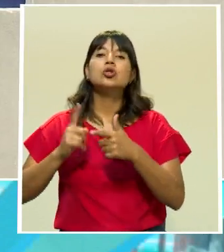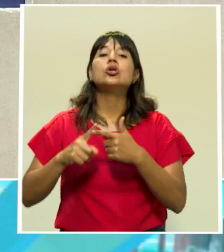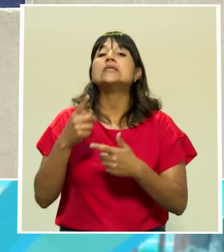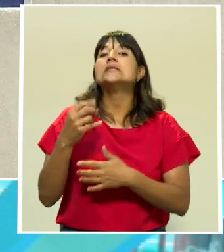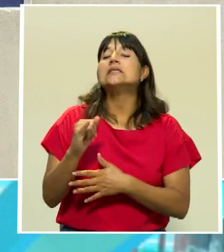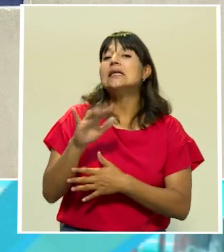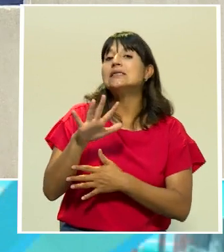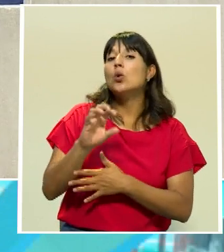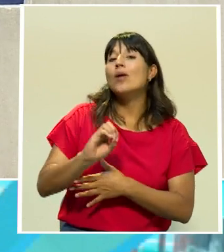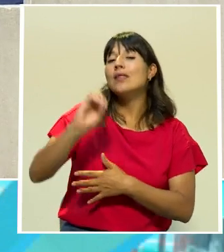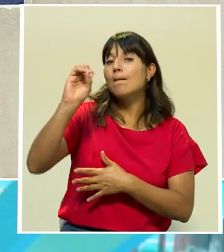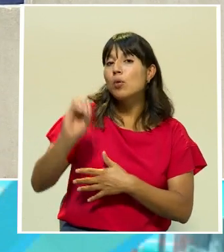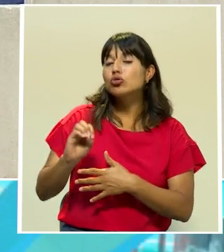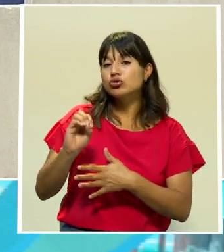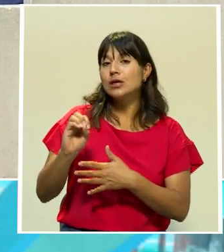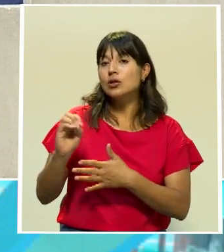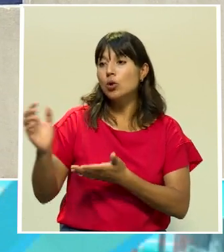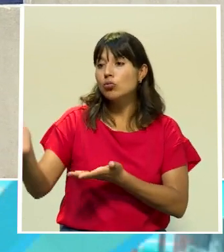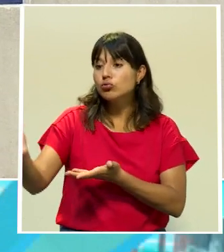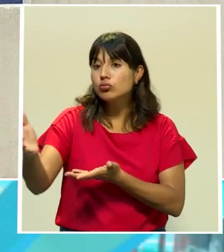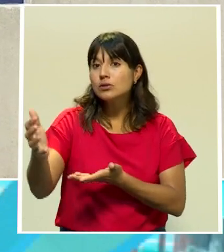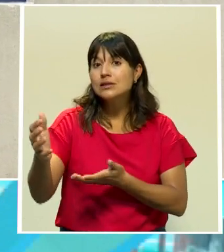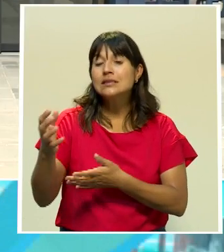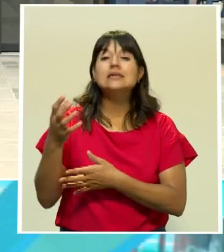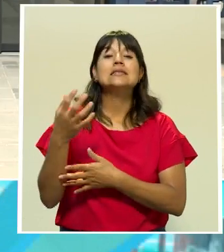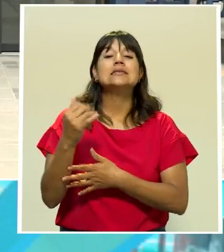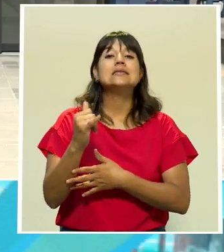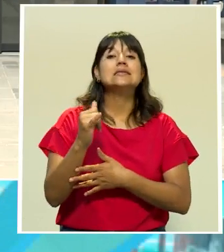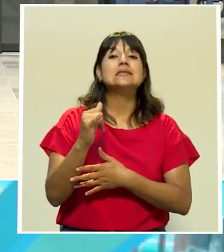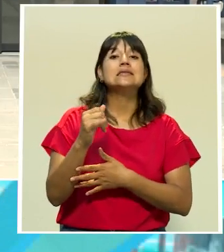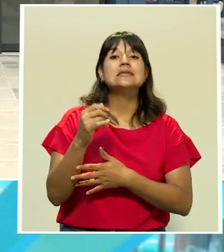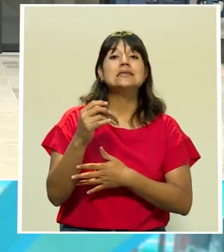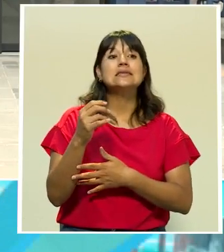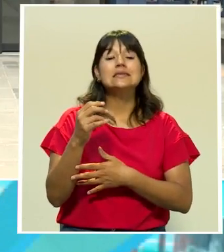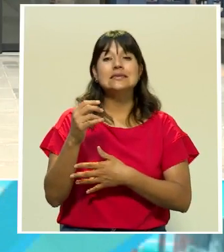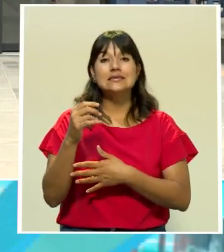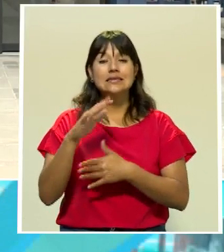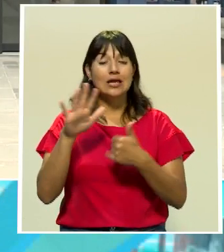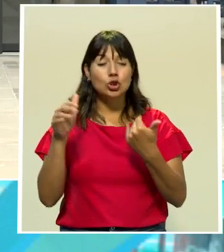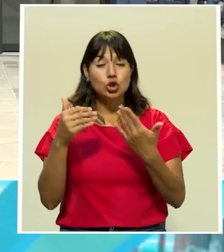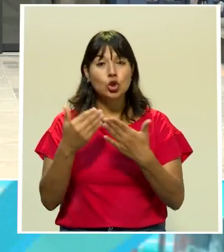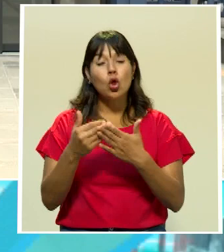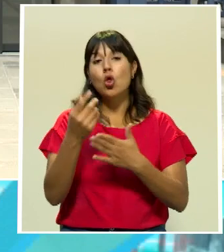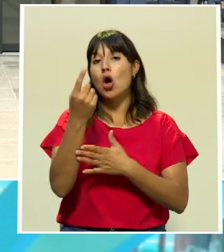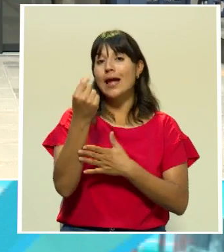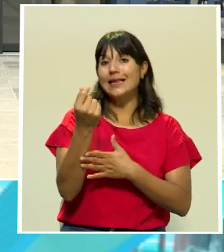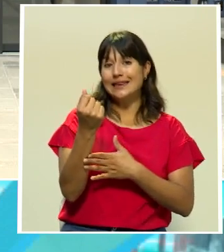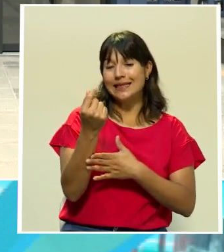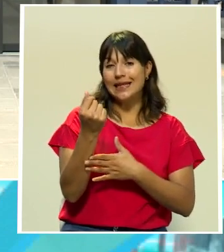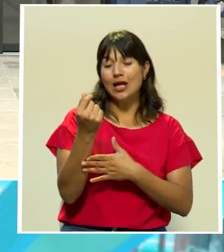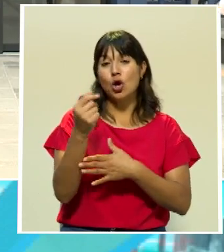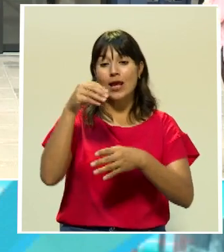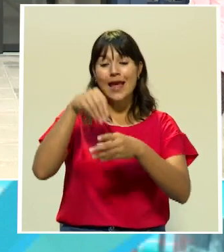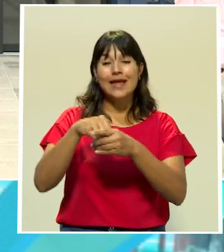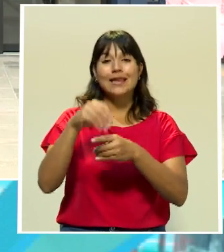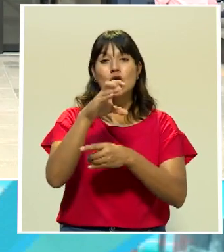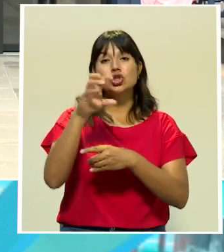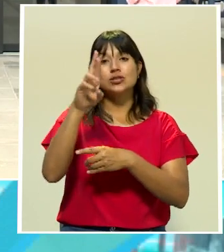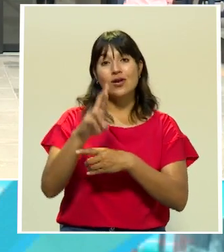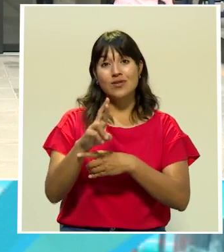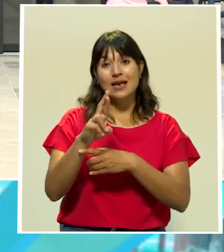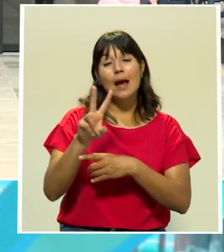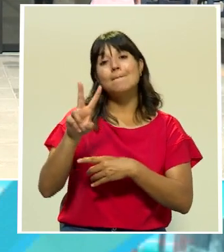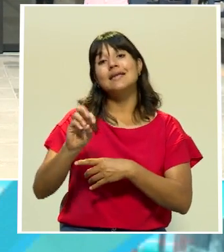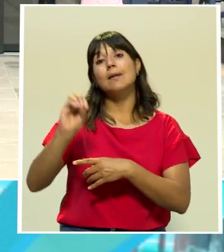ingreso va al 20% de la gente más rica y el 4%, el 20% de la población más pobre únicamente recibe